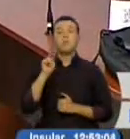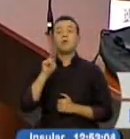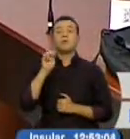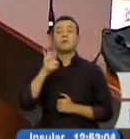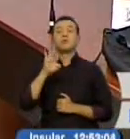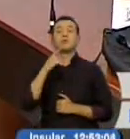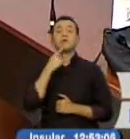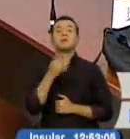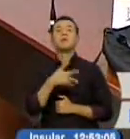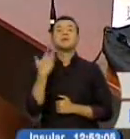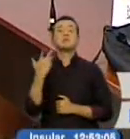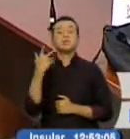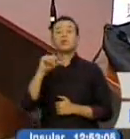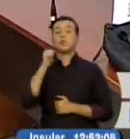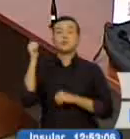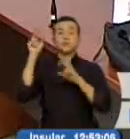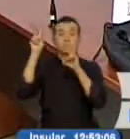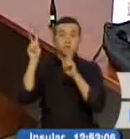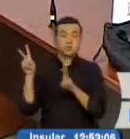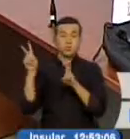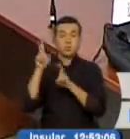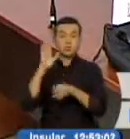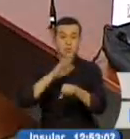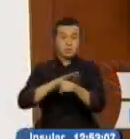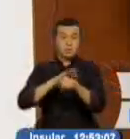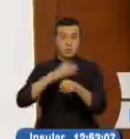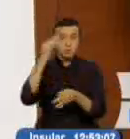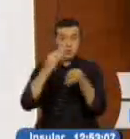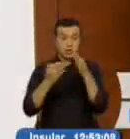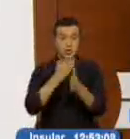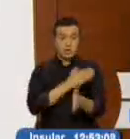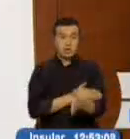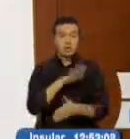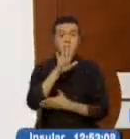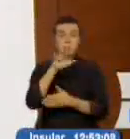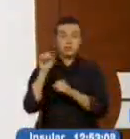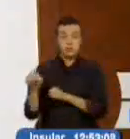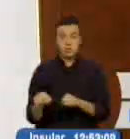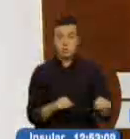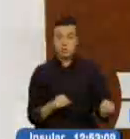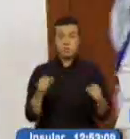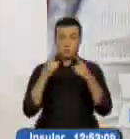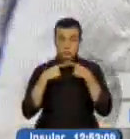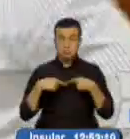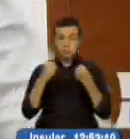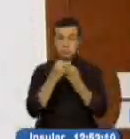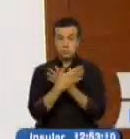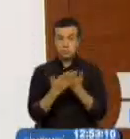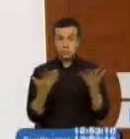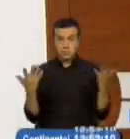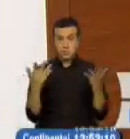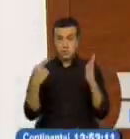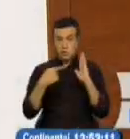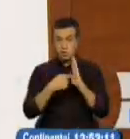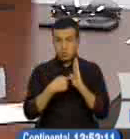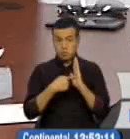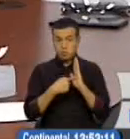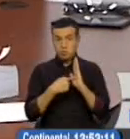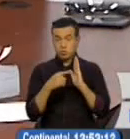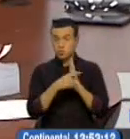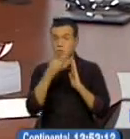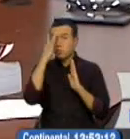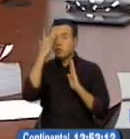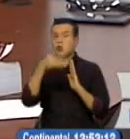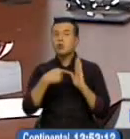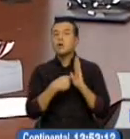además está vinculado en otro caso. Fue llamado a juicio el pasado 5 de mayo por el presunto delito de defraudación tributaria, debido